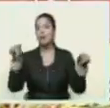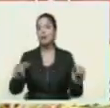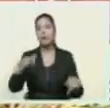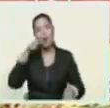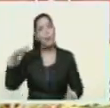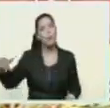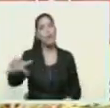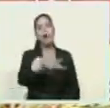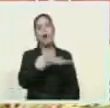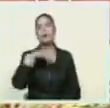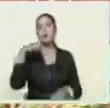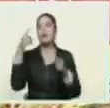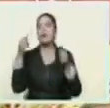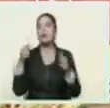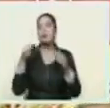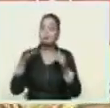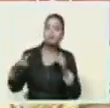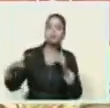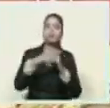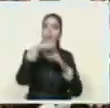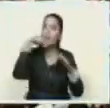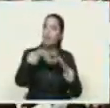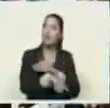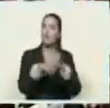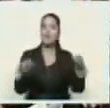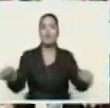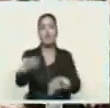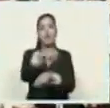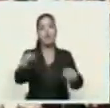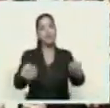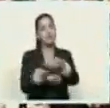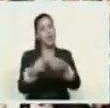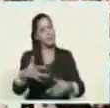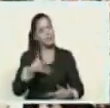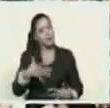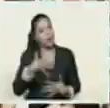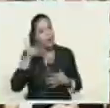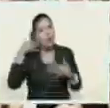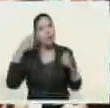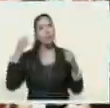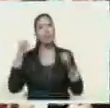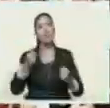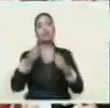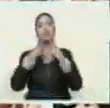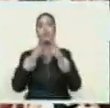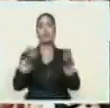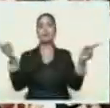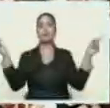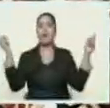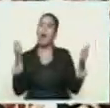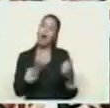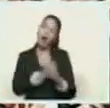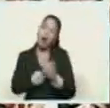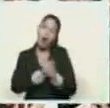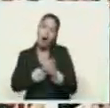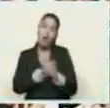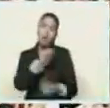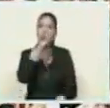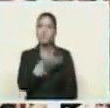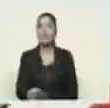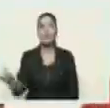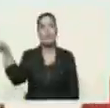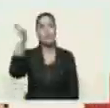al pueblo del llano la llamen y la profunda me siento orgulloso de decir lo mismo estando